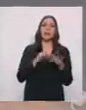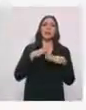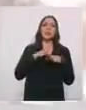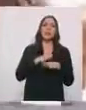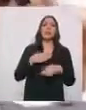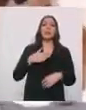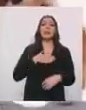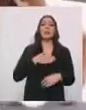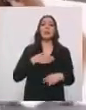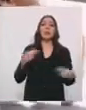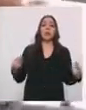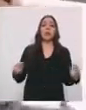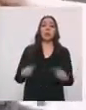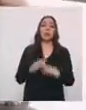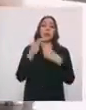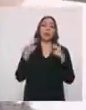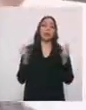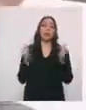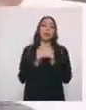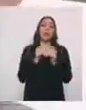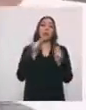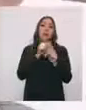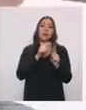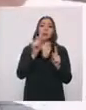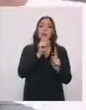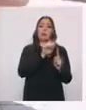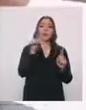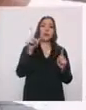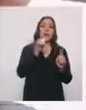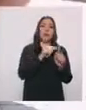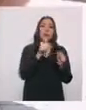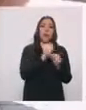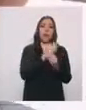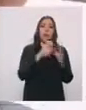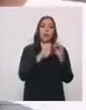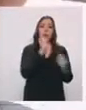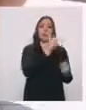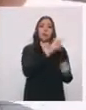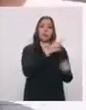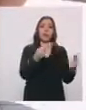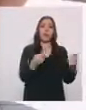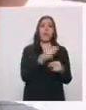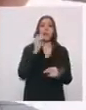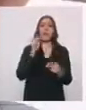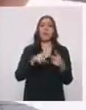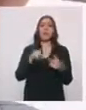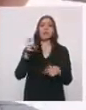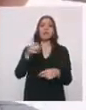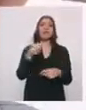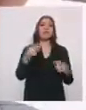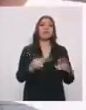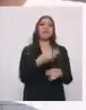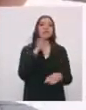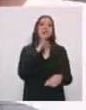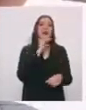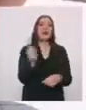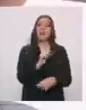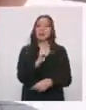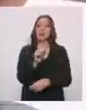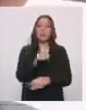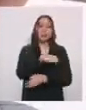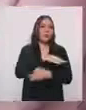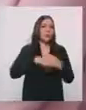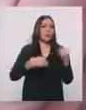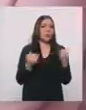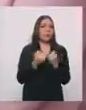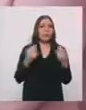nací con estrella o naciste estrellado. La realidad es que todos nacimos con estrella, solo que de acuerdo a la situación adversa que estemos viviendo y a